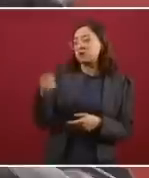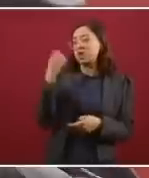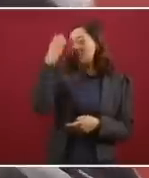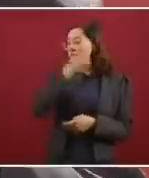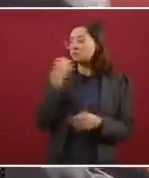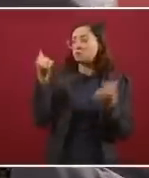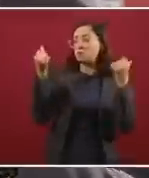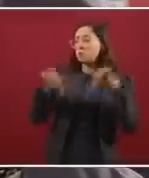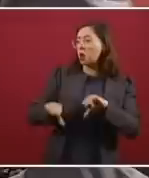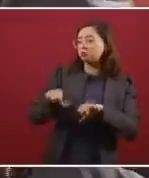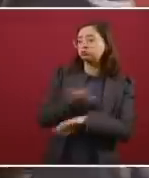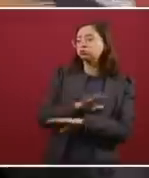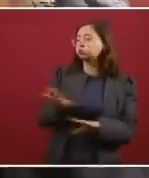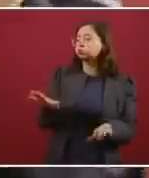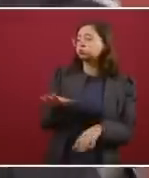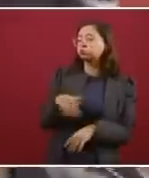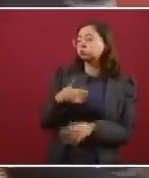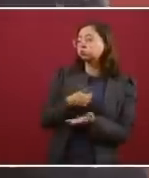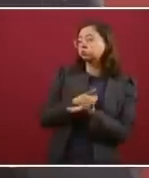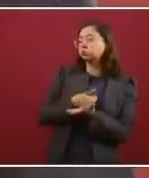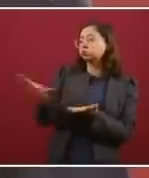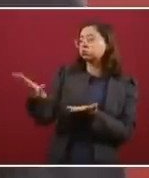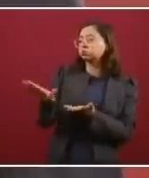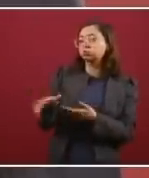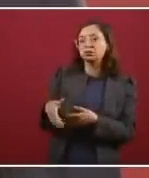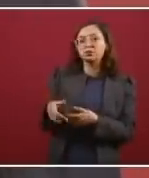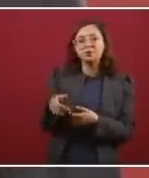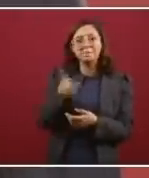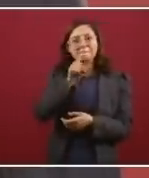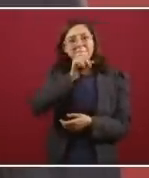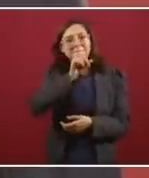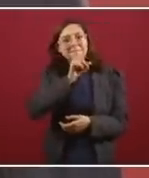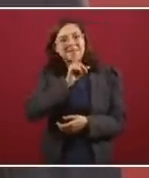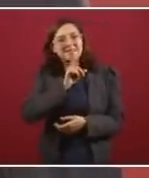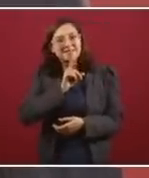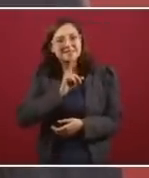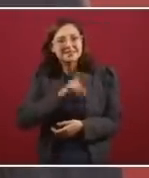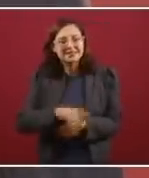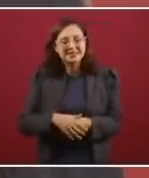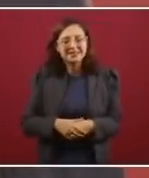admisión, no les daban oportunidad de estudiar.